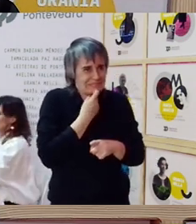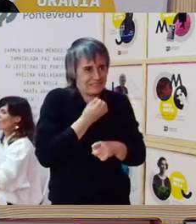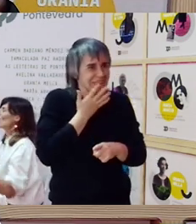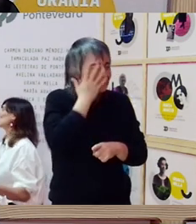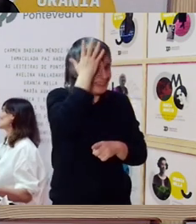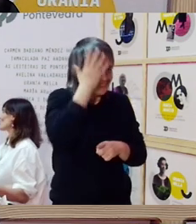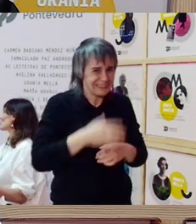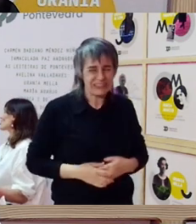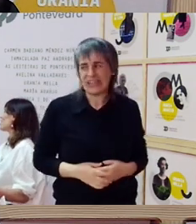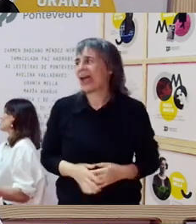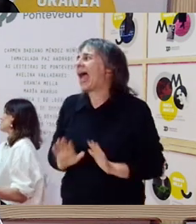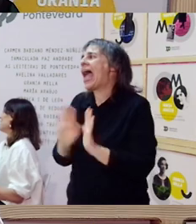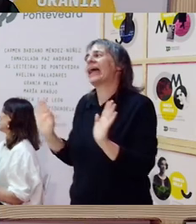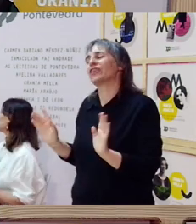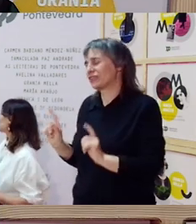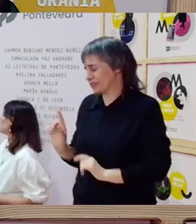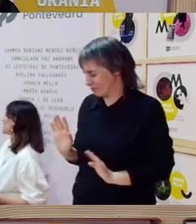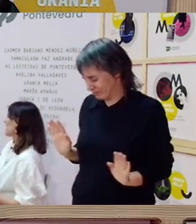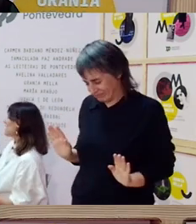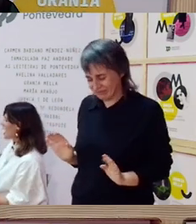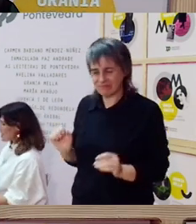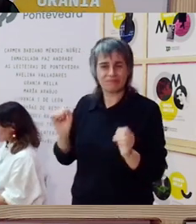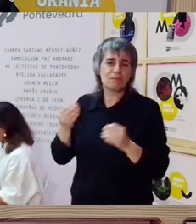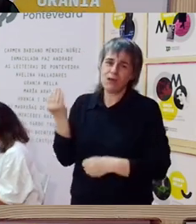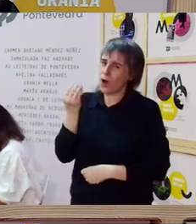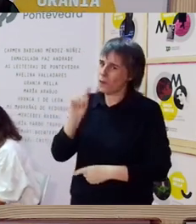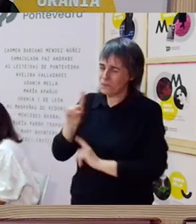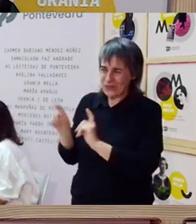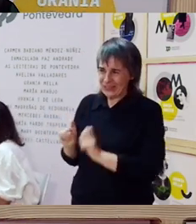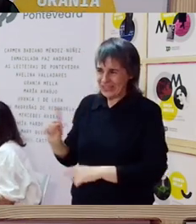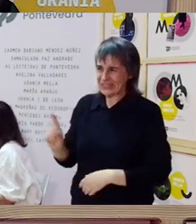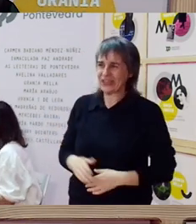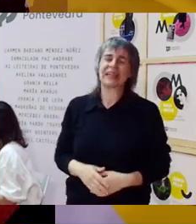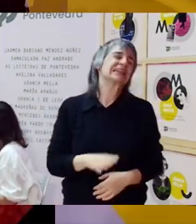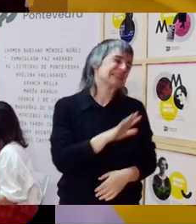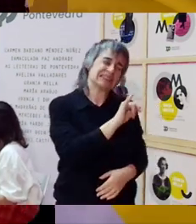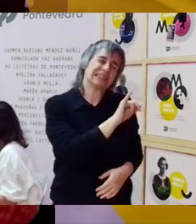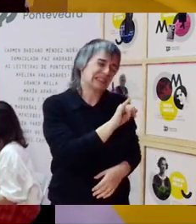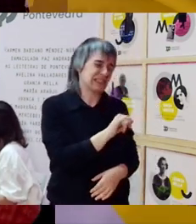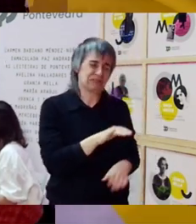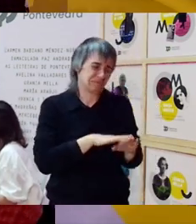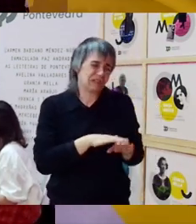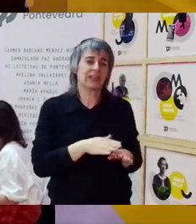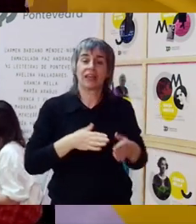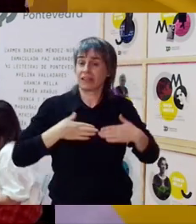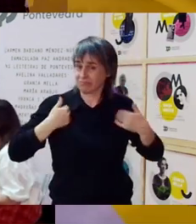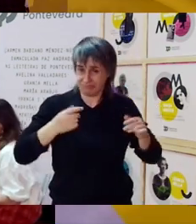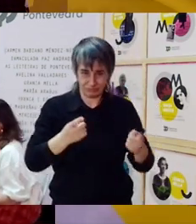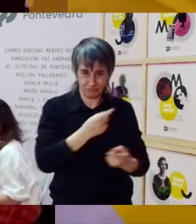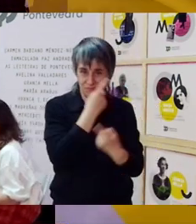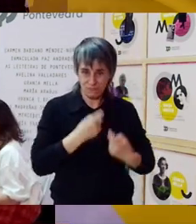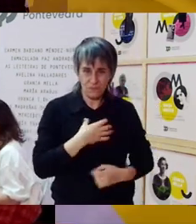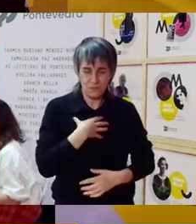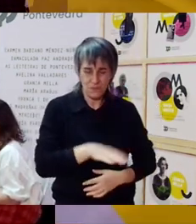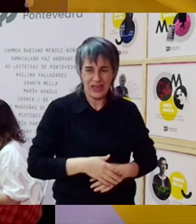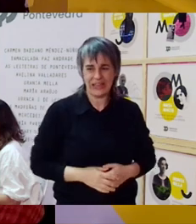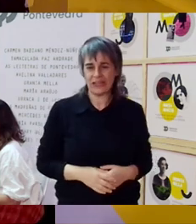Bueno, pois pues entonces non hai máis preguntas. Sí, que sí, si queredes, sí, Sí,